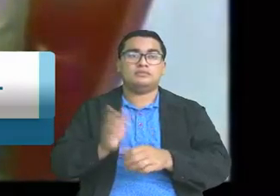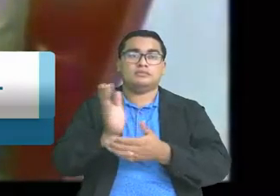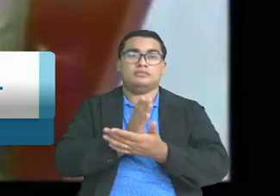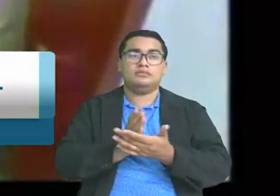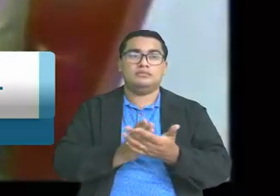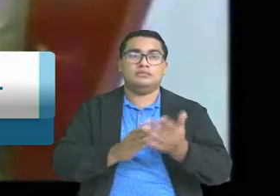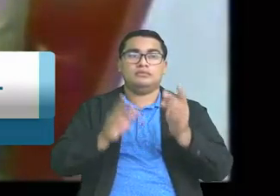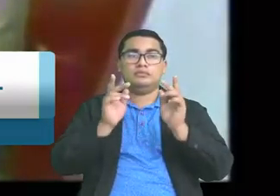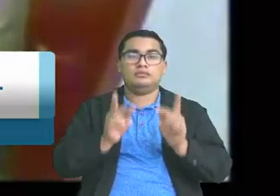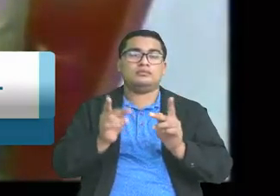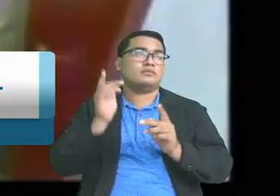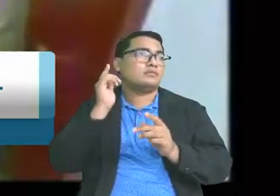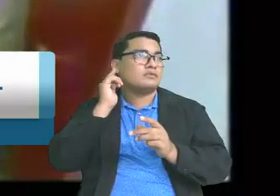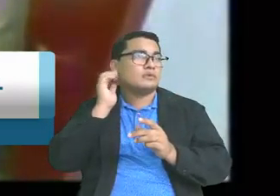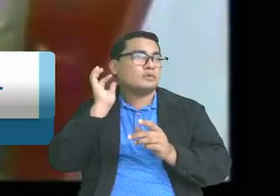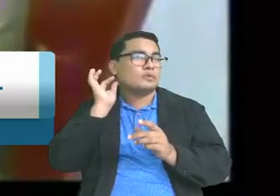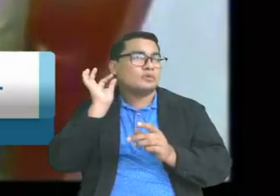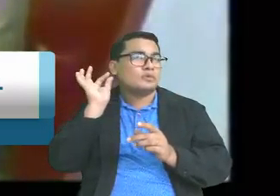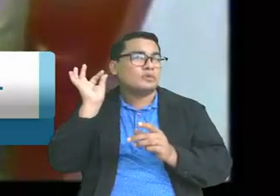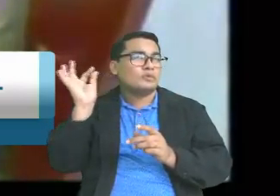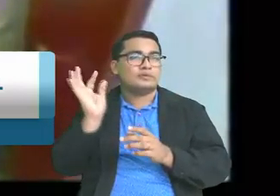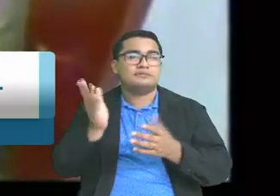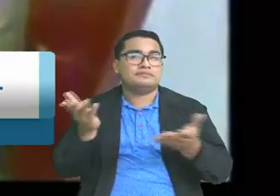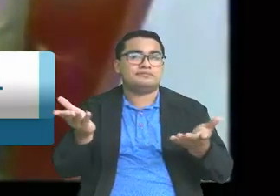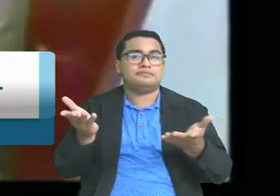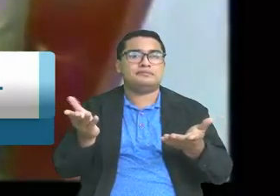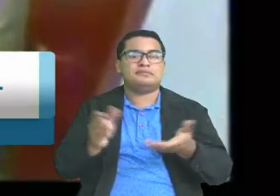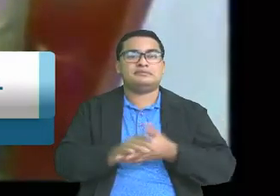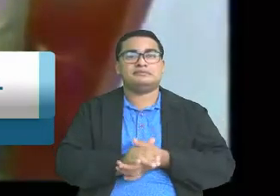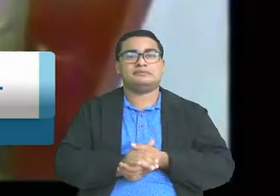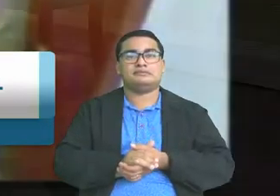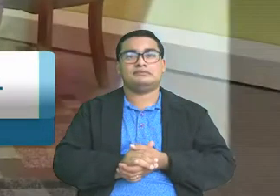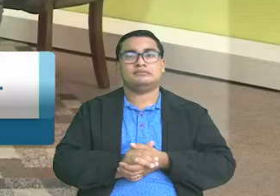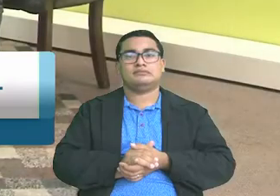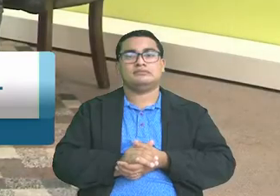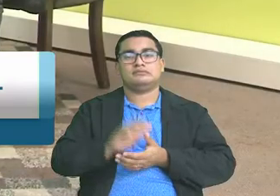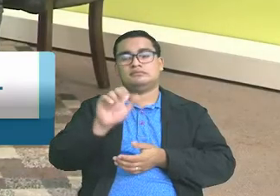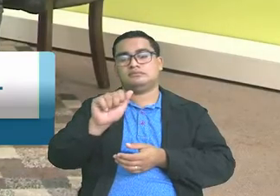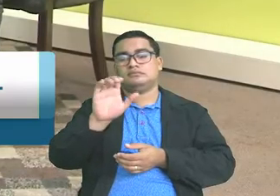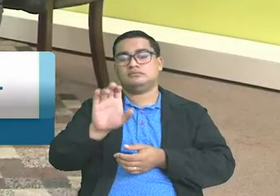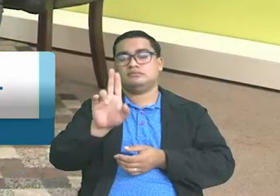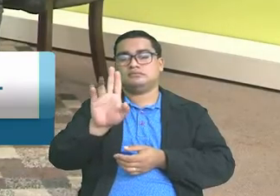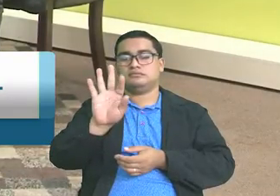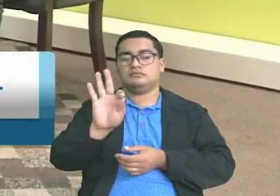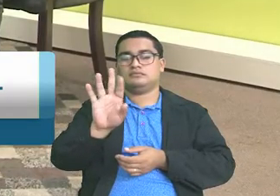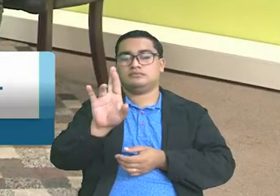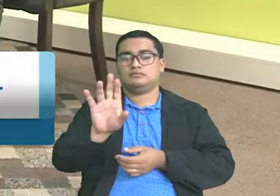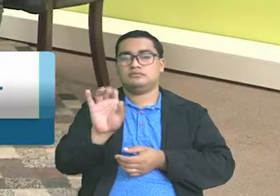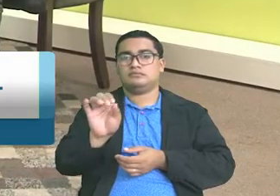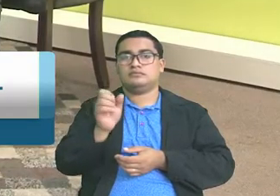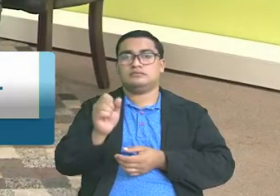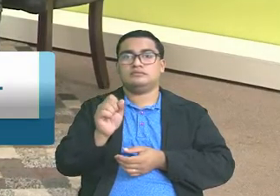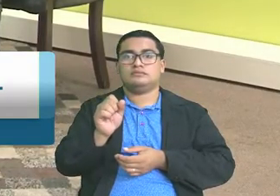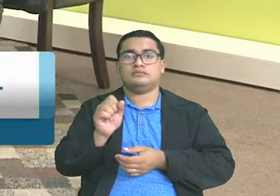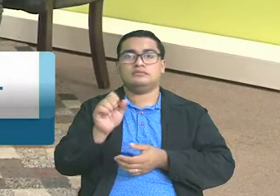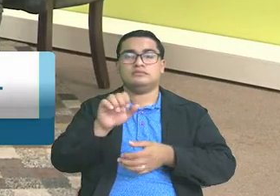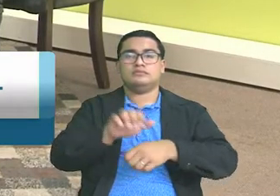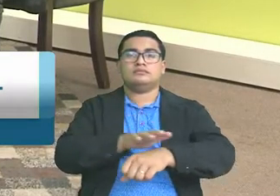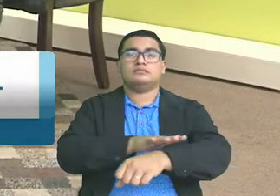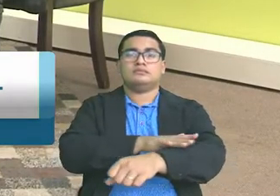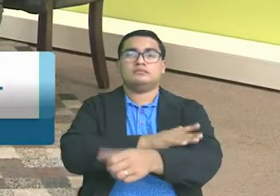hablan de zumbidos en el oído, eso no tiene nada que ver, doctor. Los acúfenos, que son zumbidos en los oídos, puede ser un